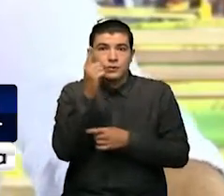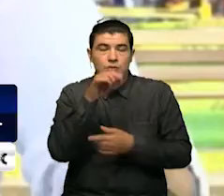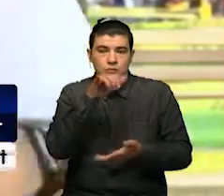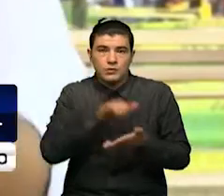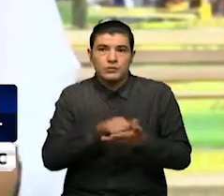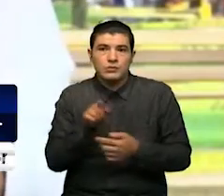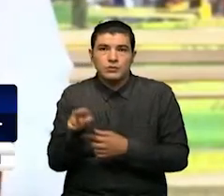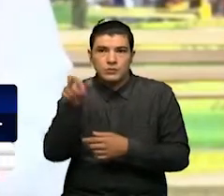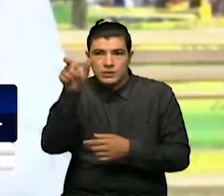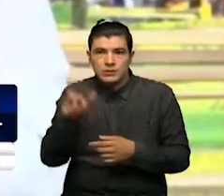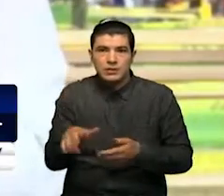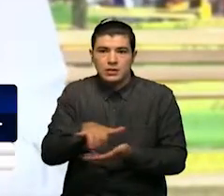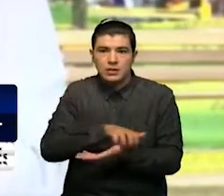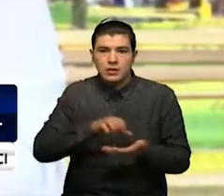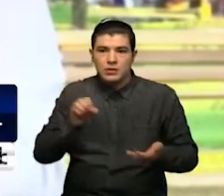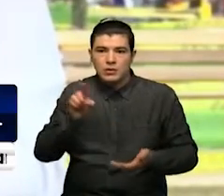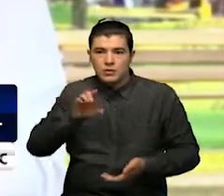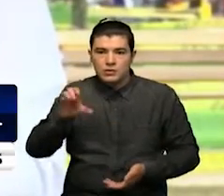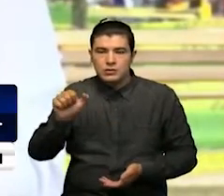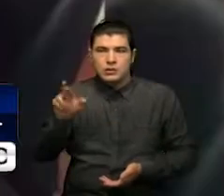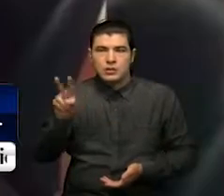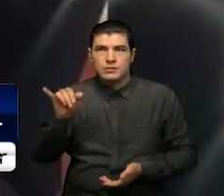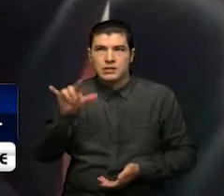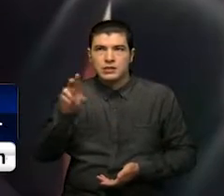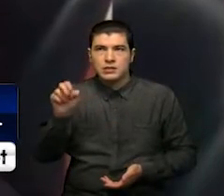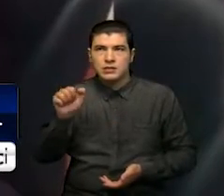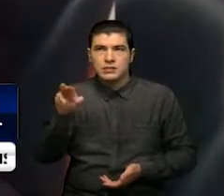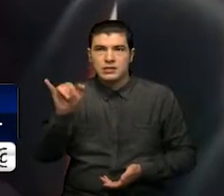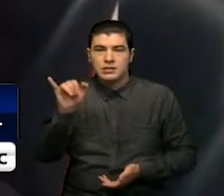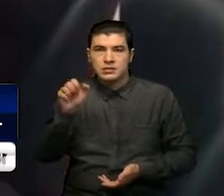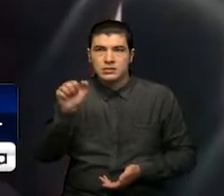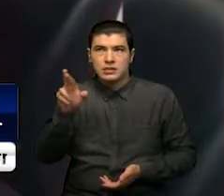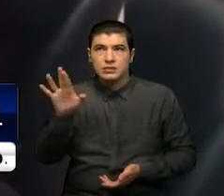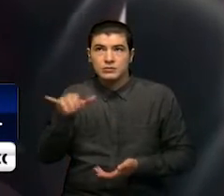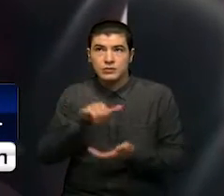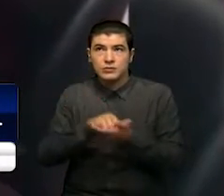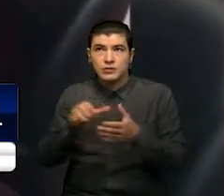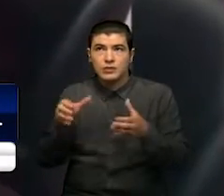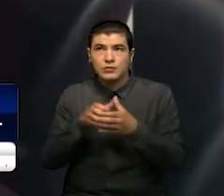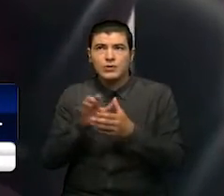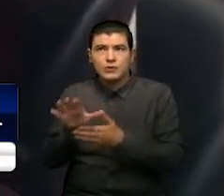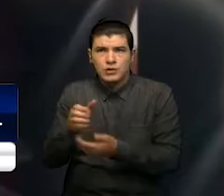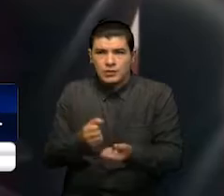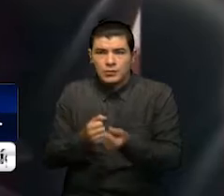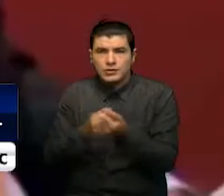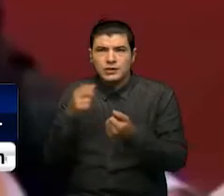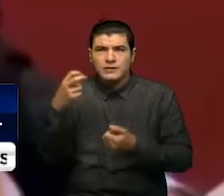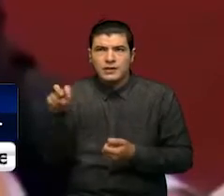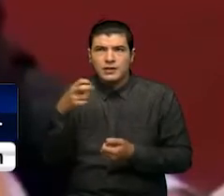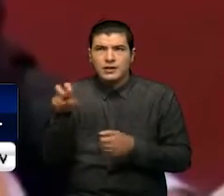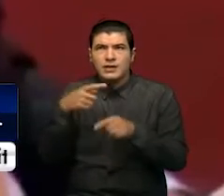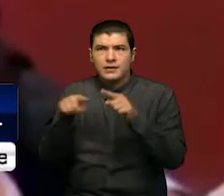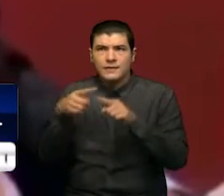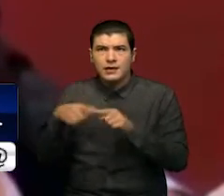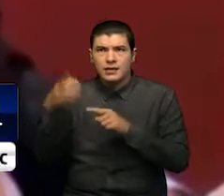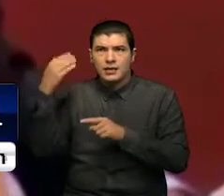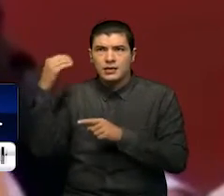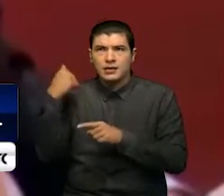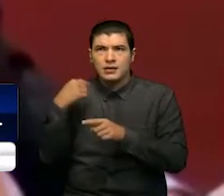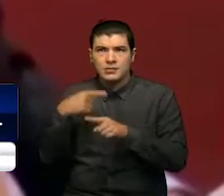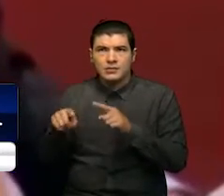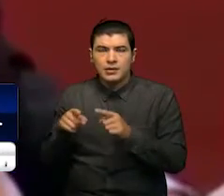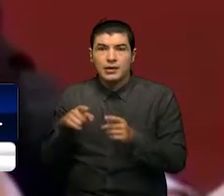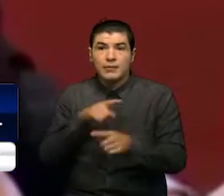santandereano oscar villamizar quien pertenece al partido de gobierno el cual ha mostrado su respaldo al fiscal en varias oportunidades